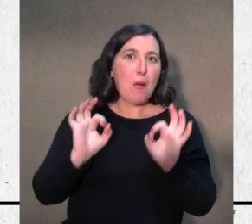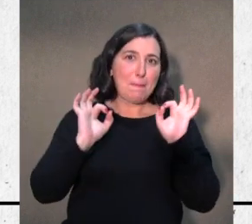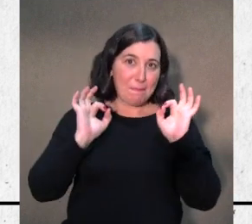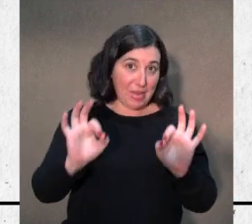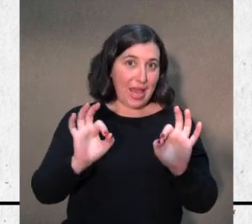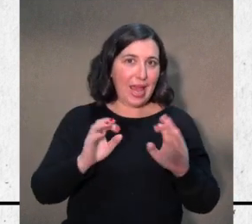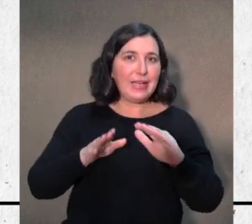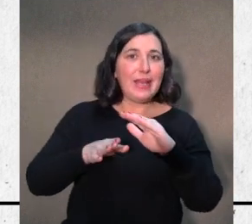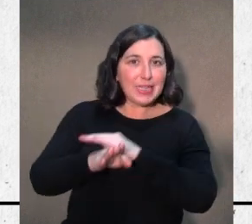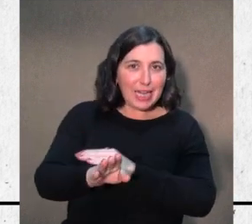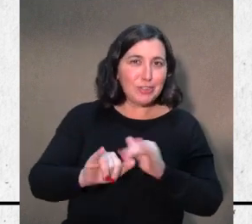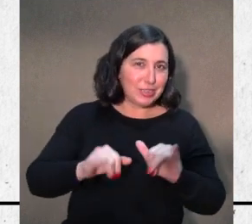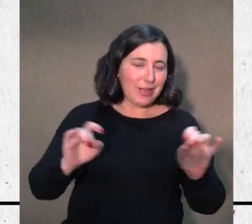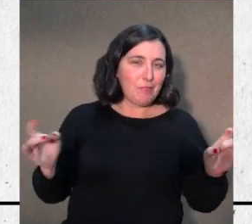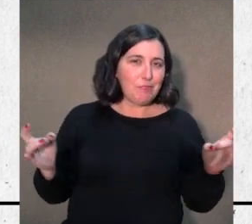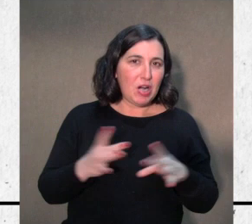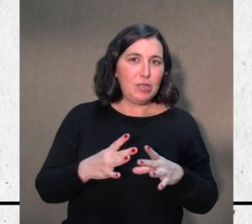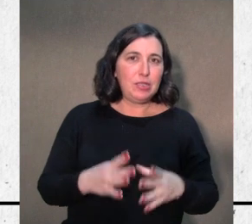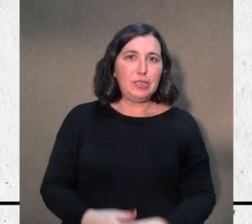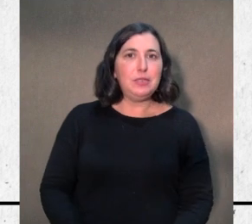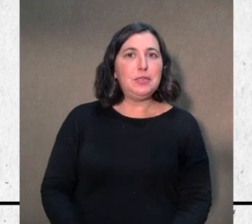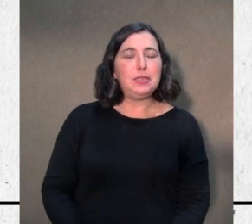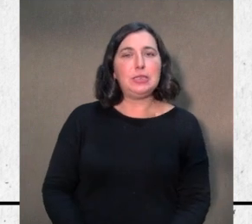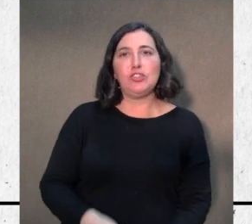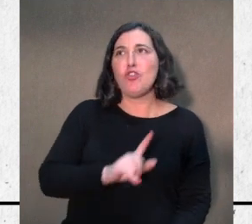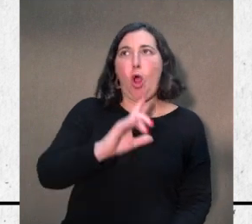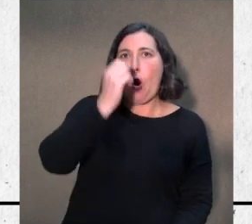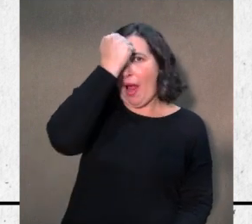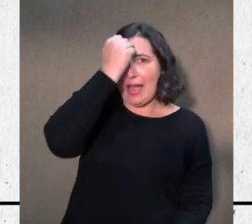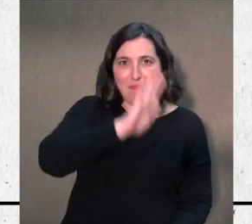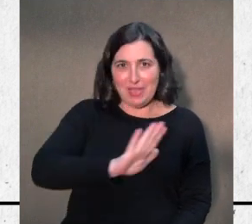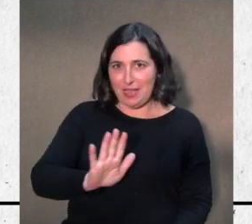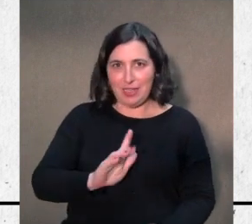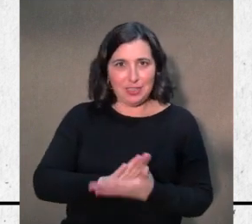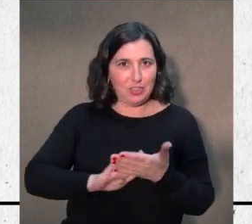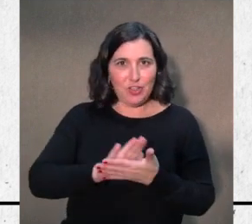arrepiento para nada, a pesar de, como decía Lizy, que hay momentos en que sí,